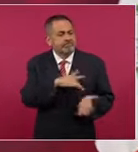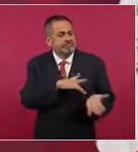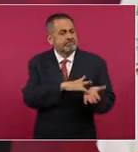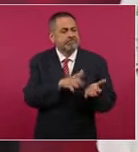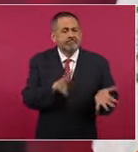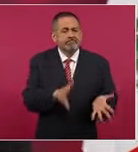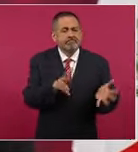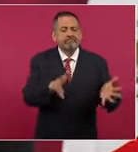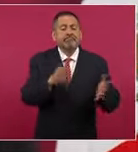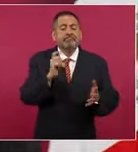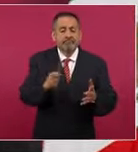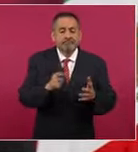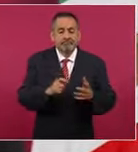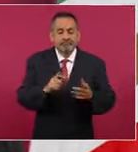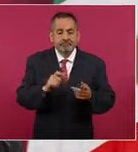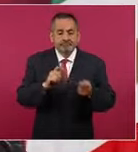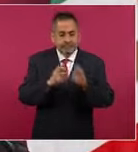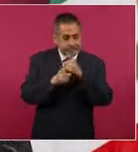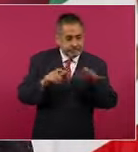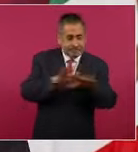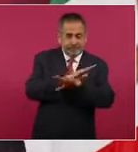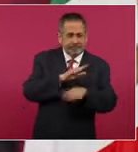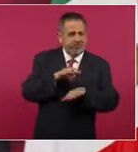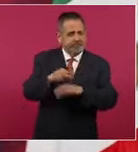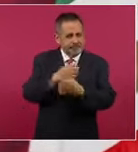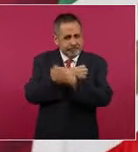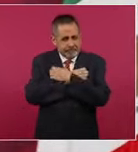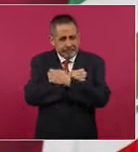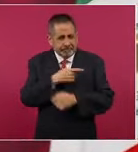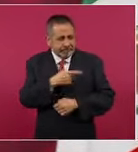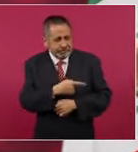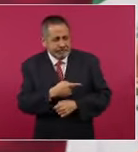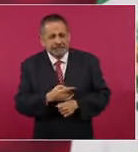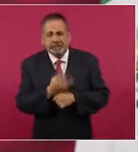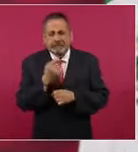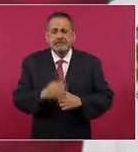la llamada reforma educativa.